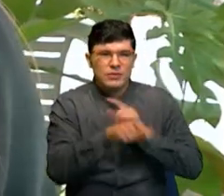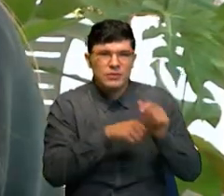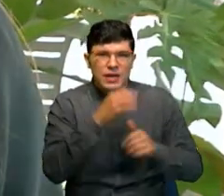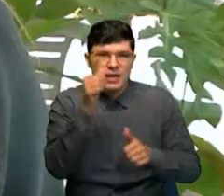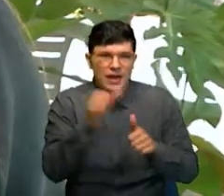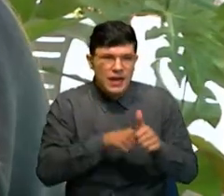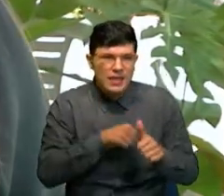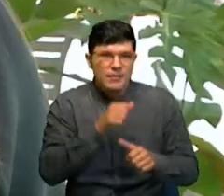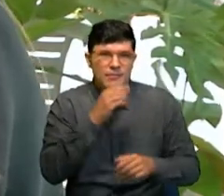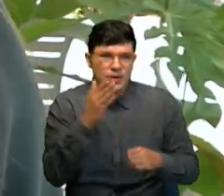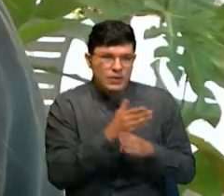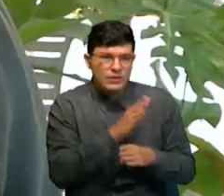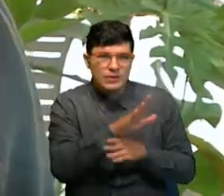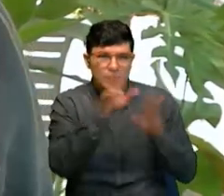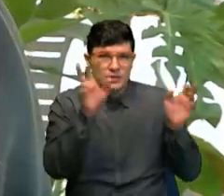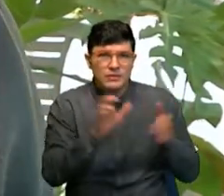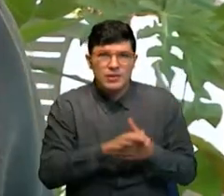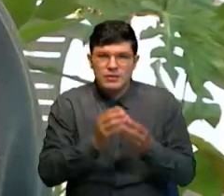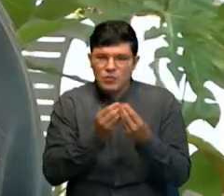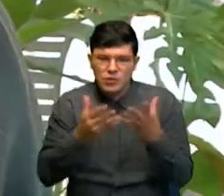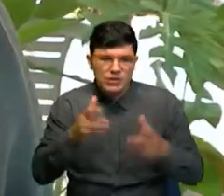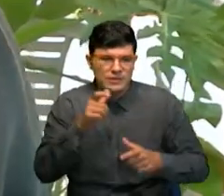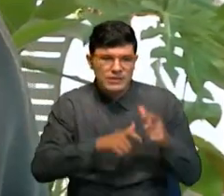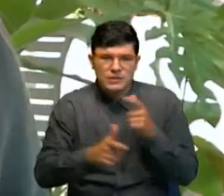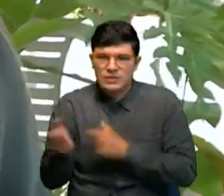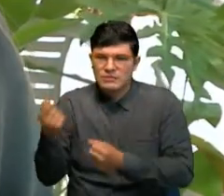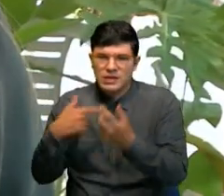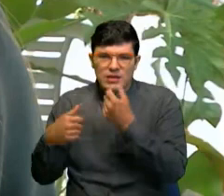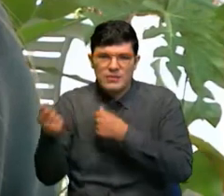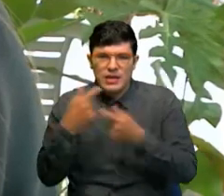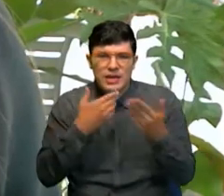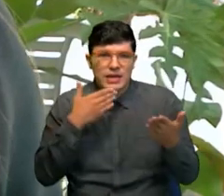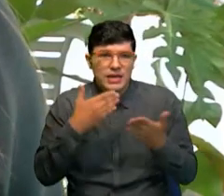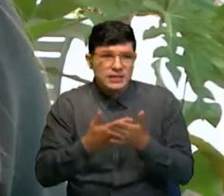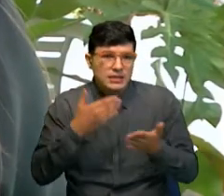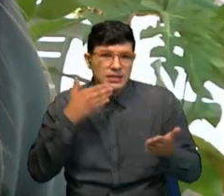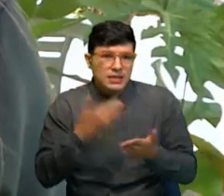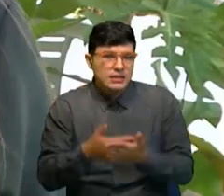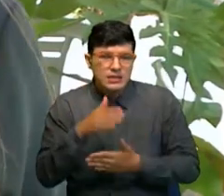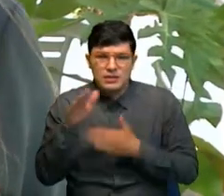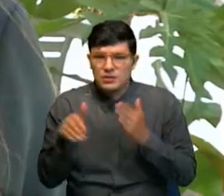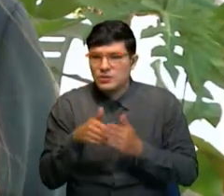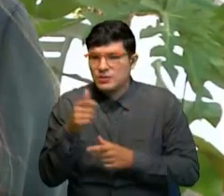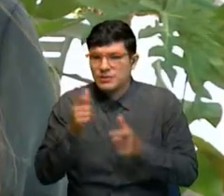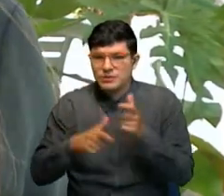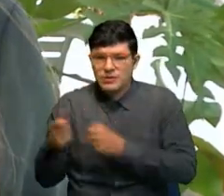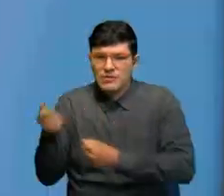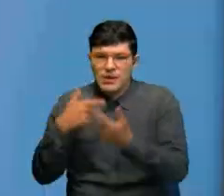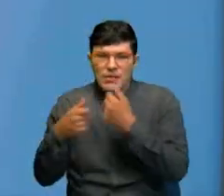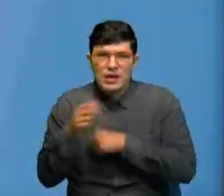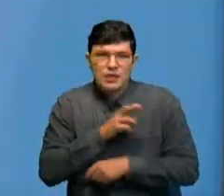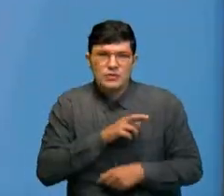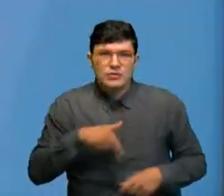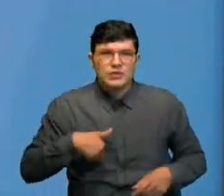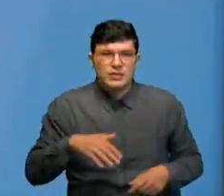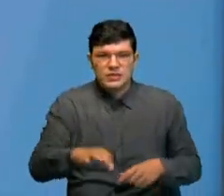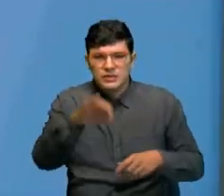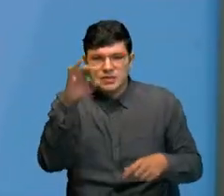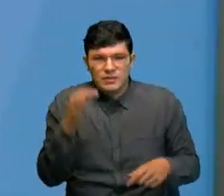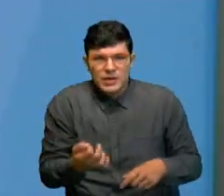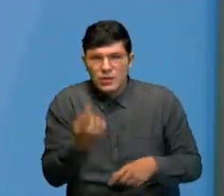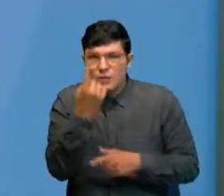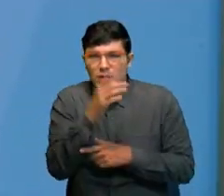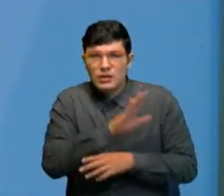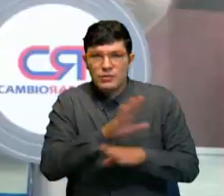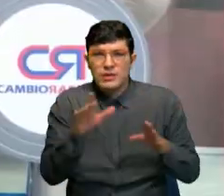este bloque entonces recibimos muchas preguntas y agradecemos también a todos por enviarnos las y recogíamos realmente una sola un equipo